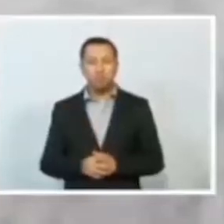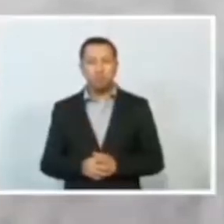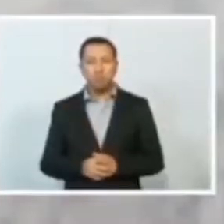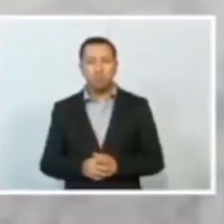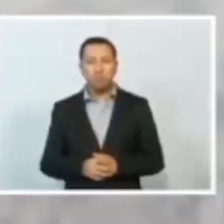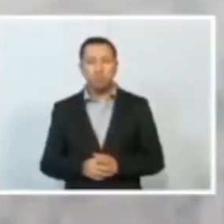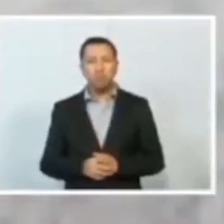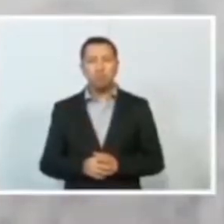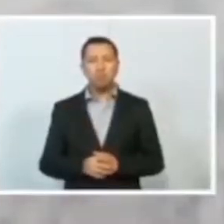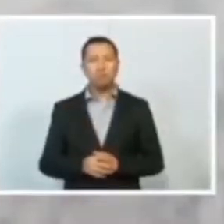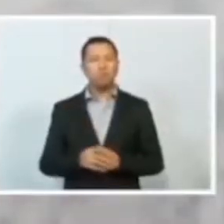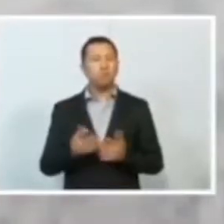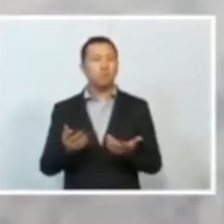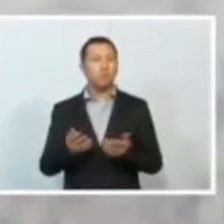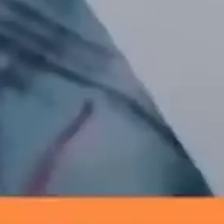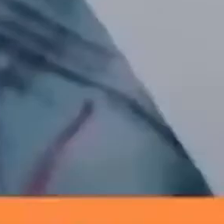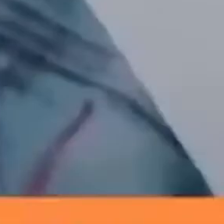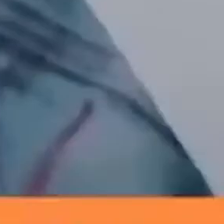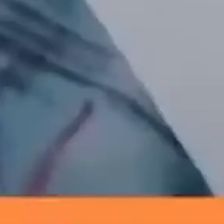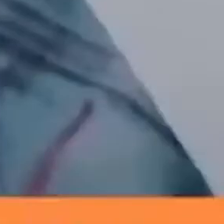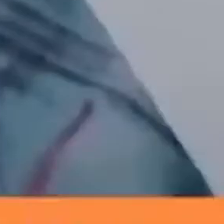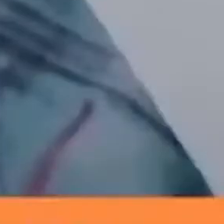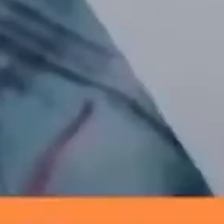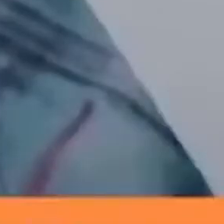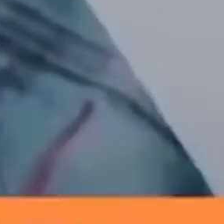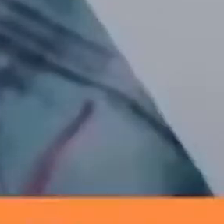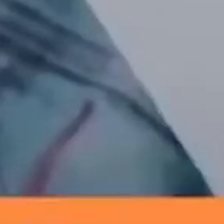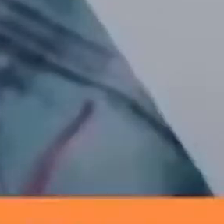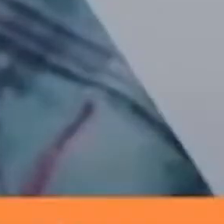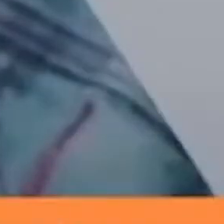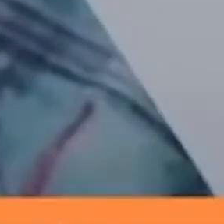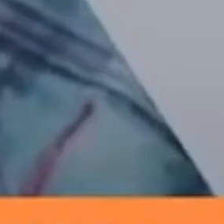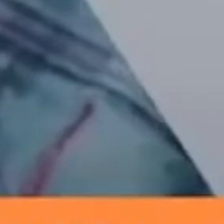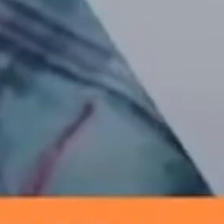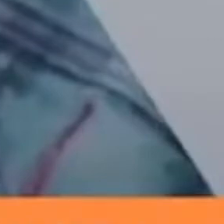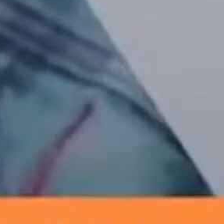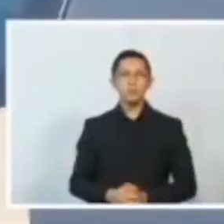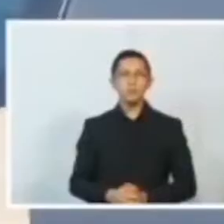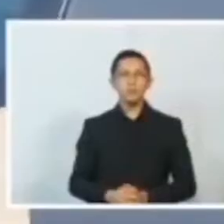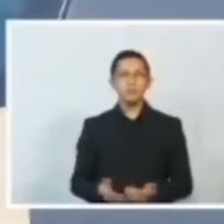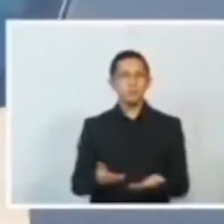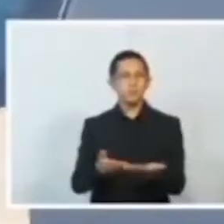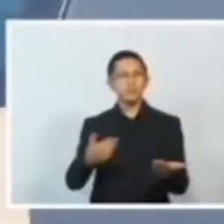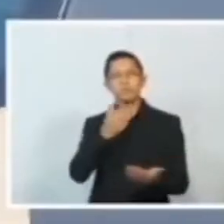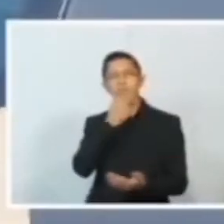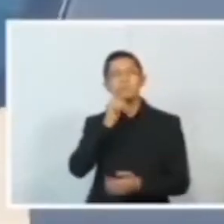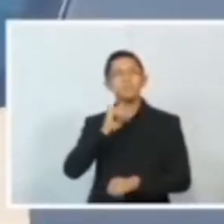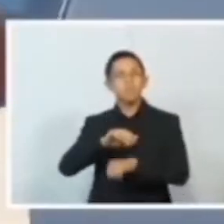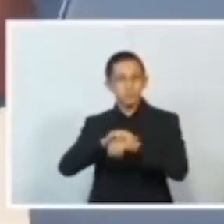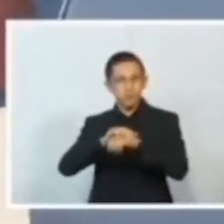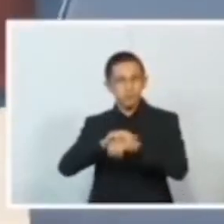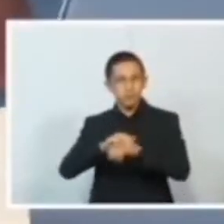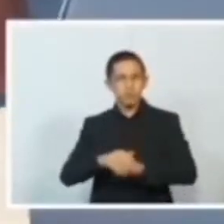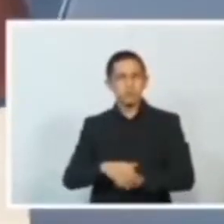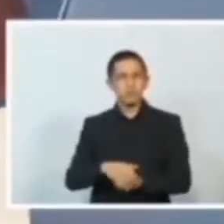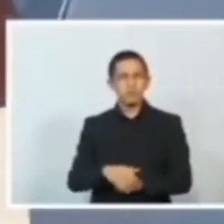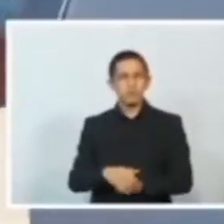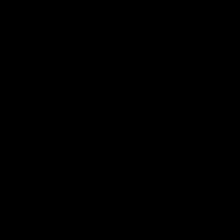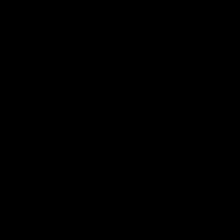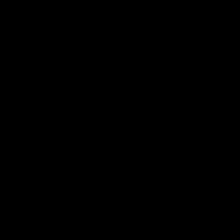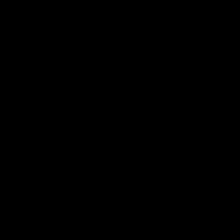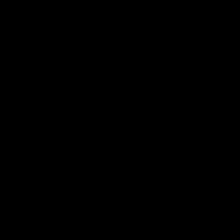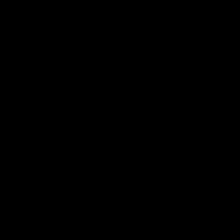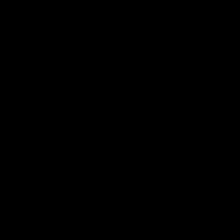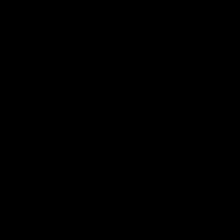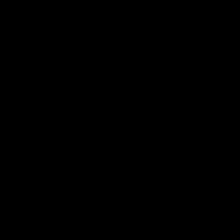Ante la cercanía del día de las votaciones este próximo 5 de junio, los aspirantes a la diputación local por el Distrito 11 dieron a conocer ante